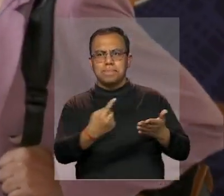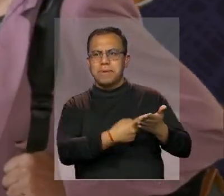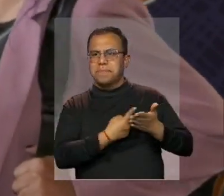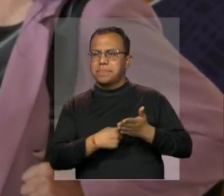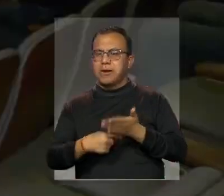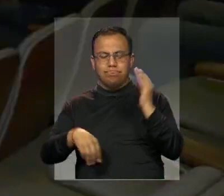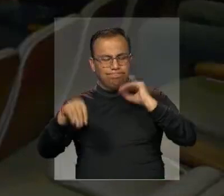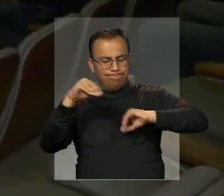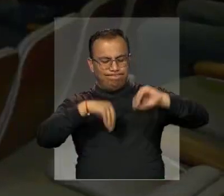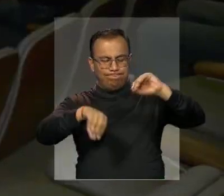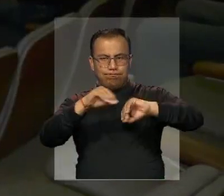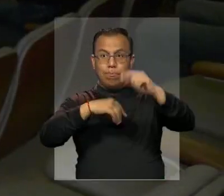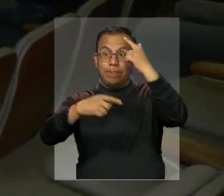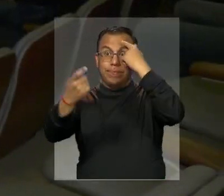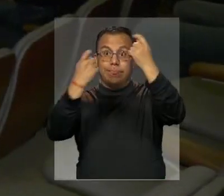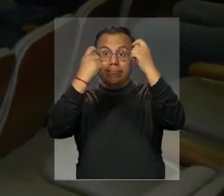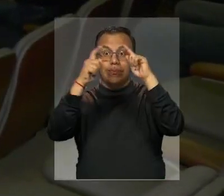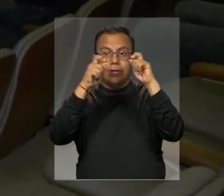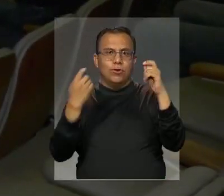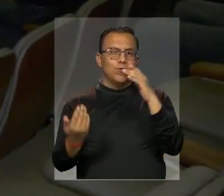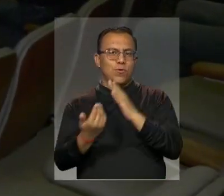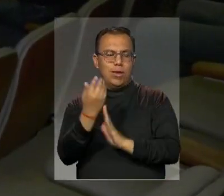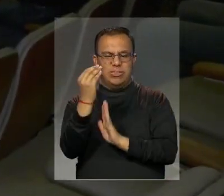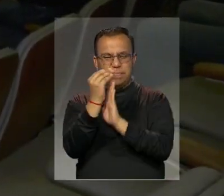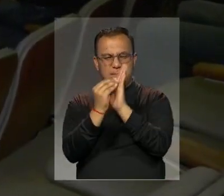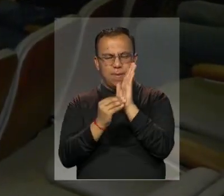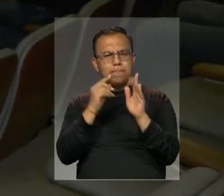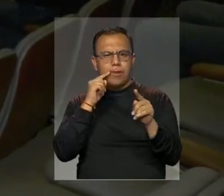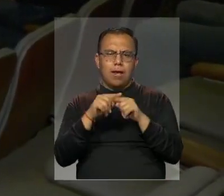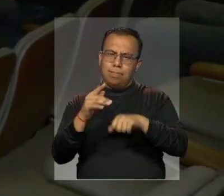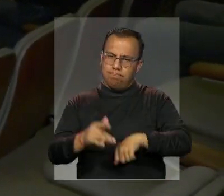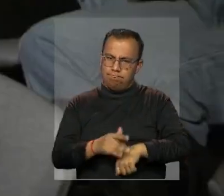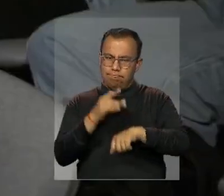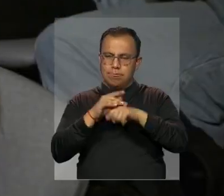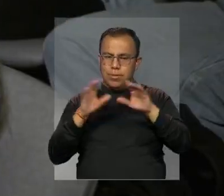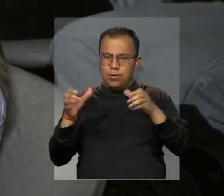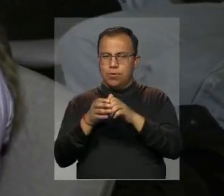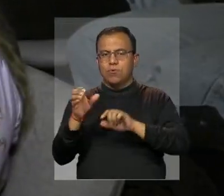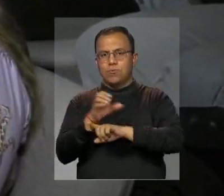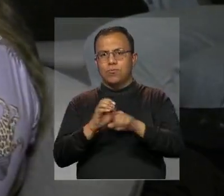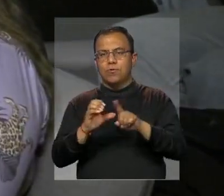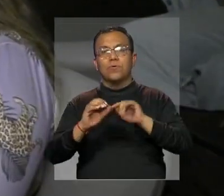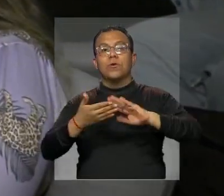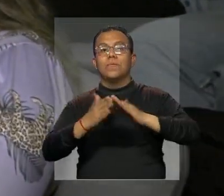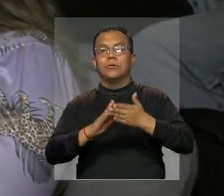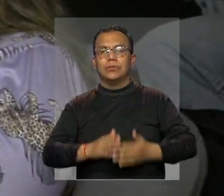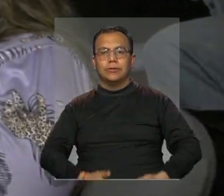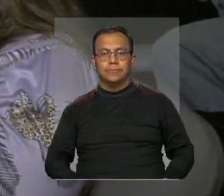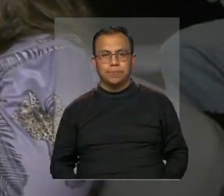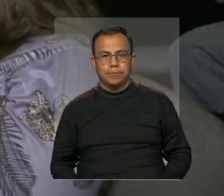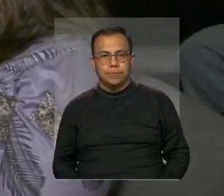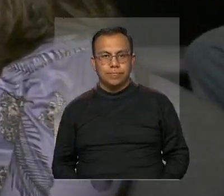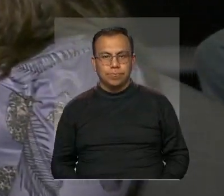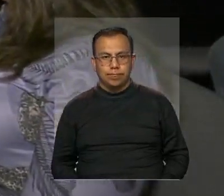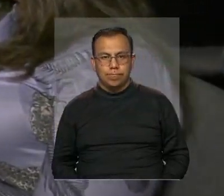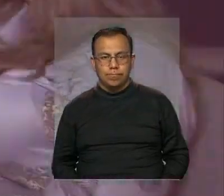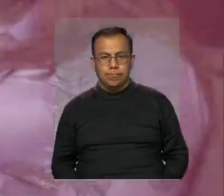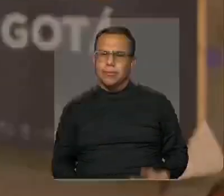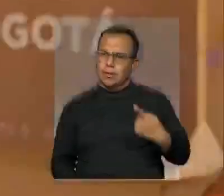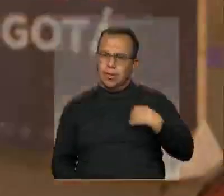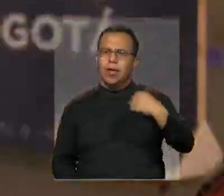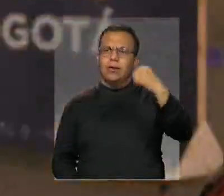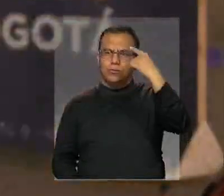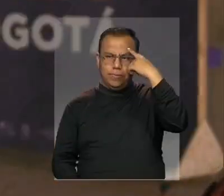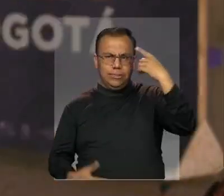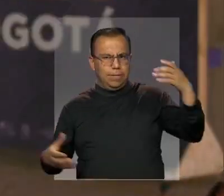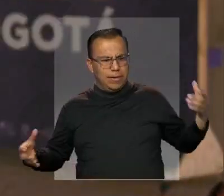diseñar una estrategia que brinde herramientas para impulsar el sector cultural comunitario. Este es un laboratorio de pensamiento